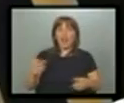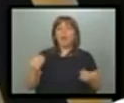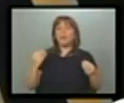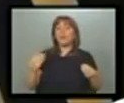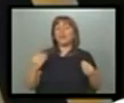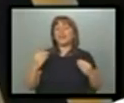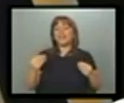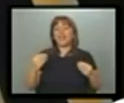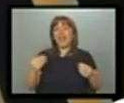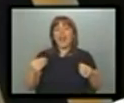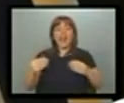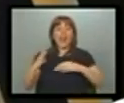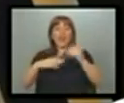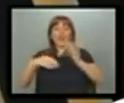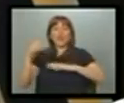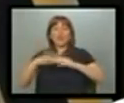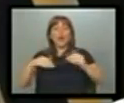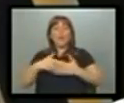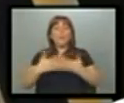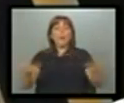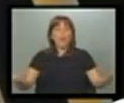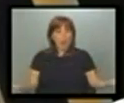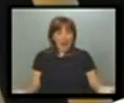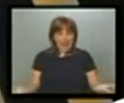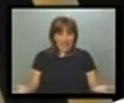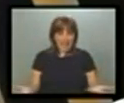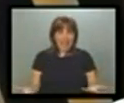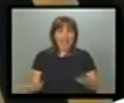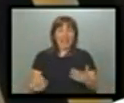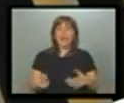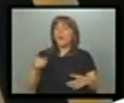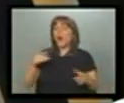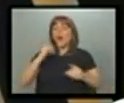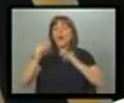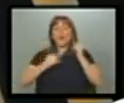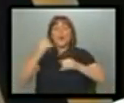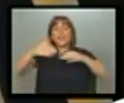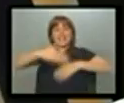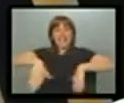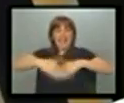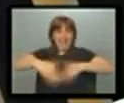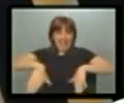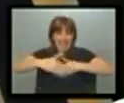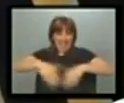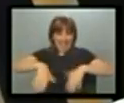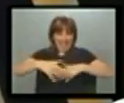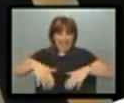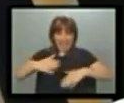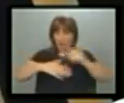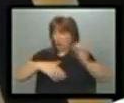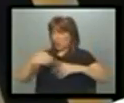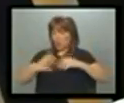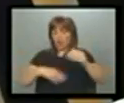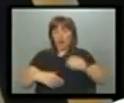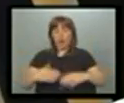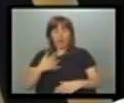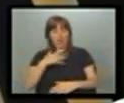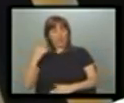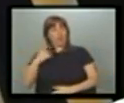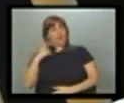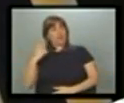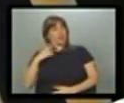pública. Y un detalle más. Vos recién mencionabas a Vialidad Nacional, un organismo que se mete en esta investigación. Claro. Pues ya el director que dijo que